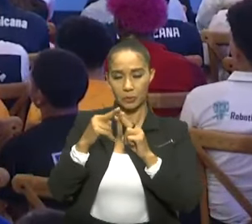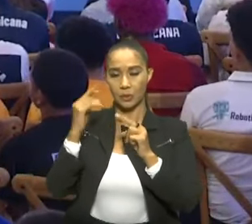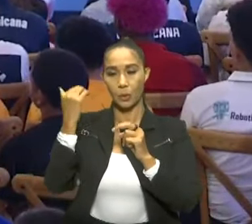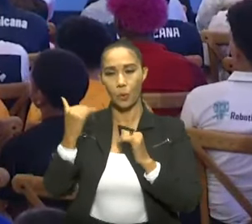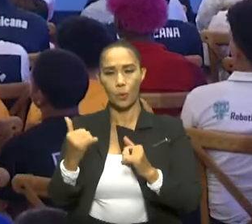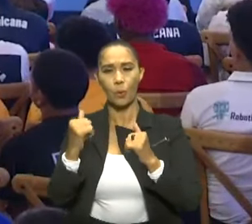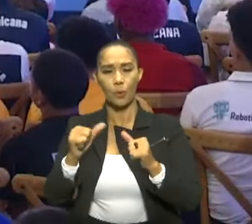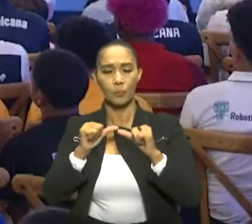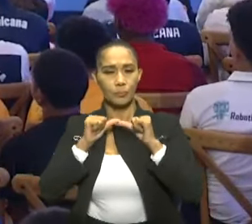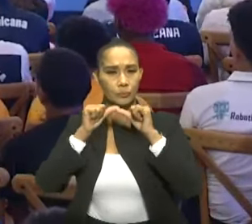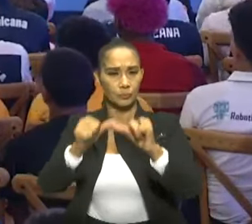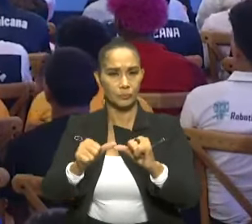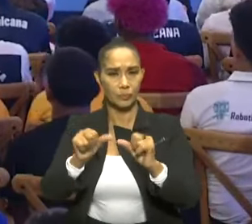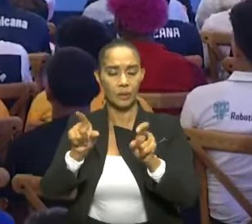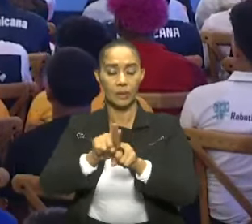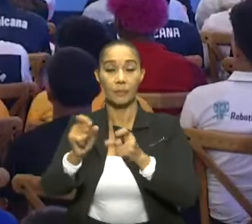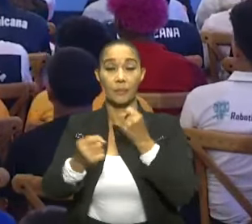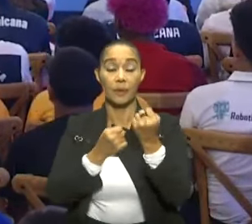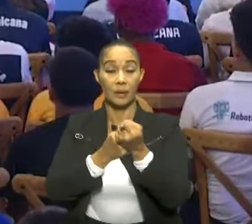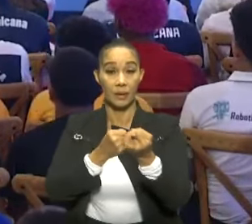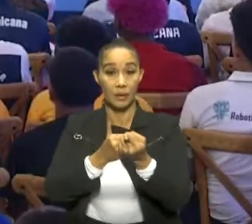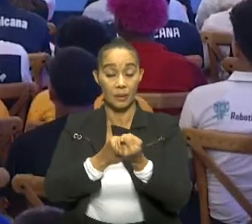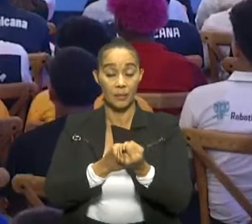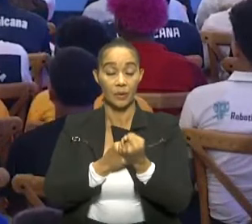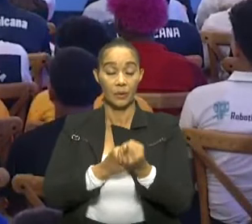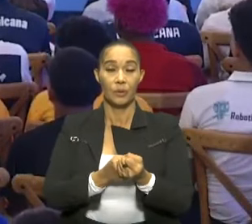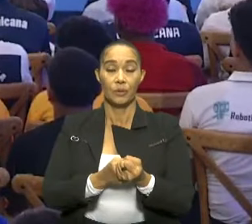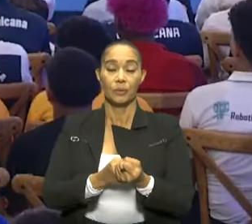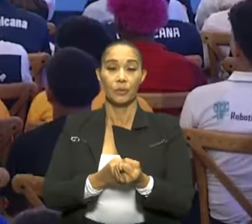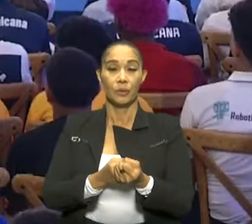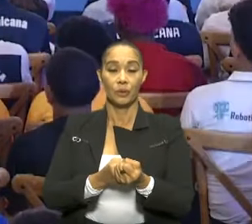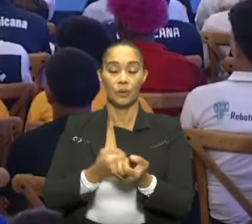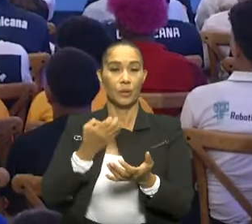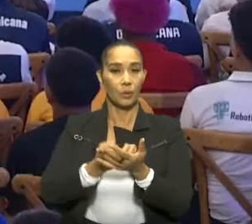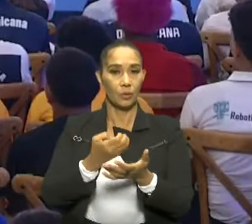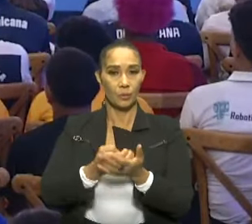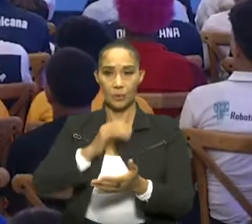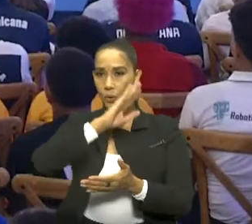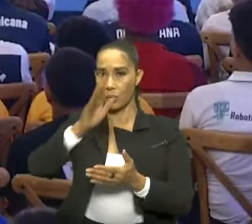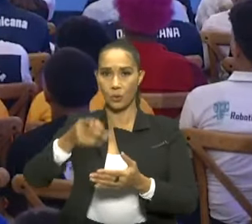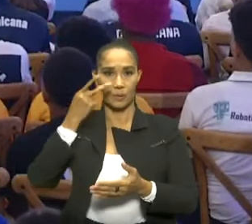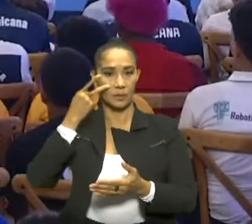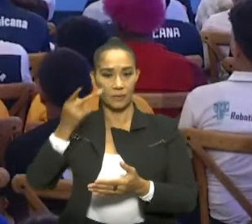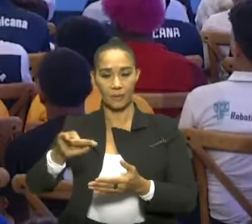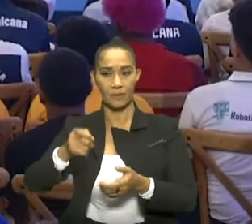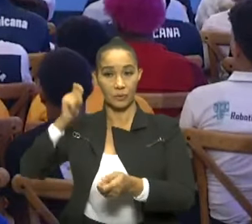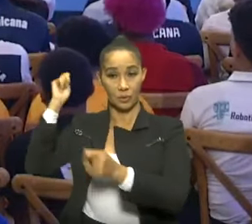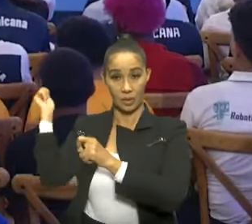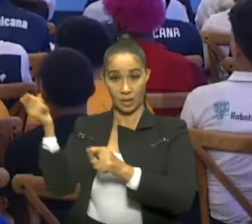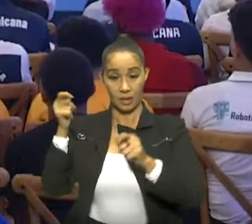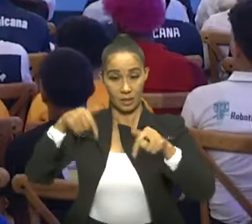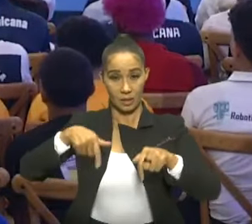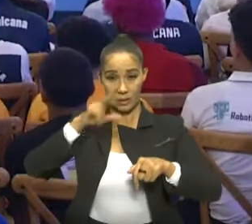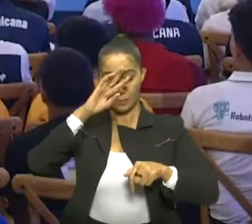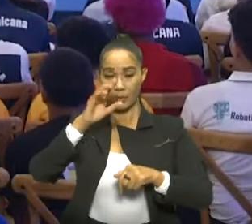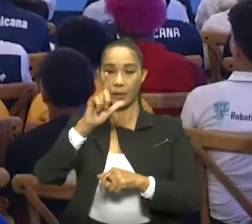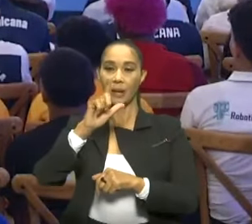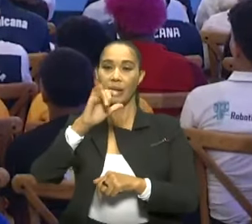seguir. Y el apoyo también, un apoyo económico histórico a la Liga Dominicana, al